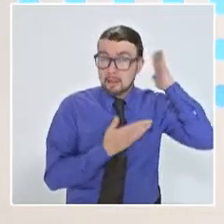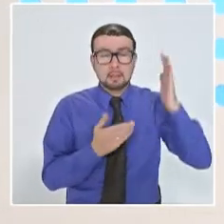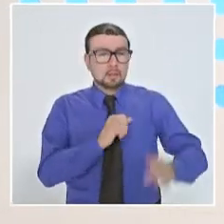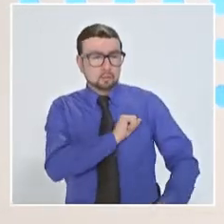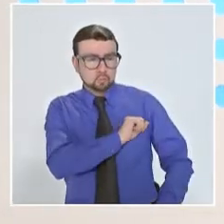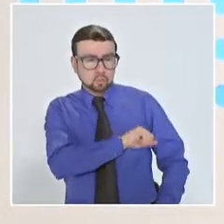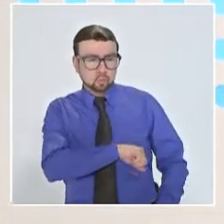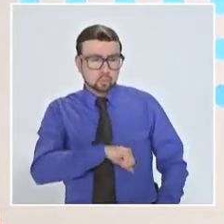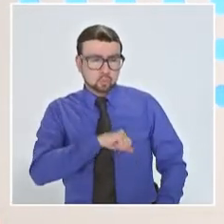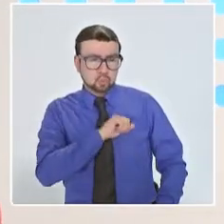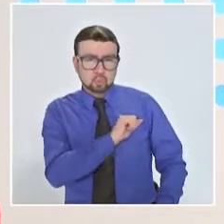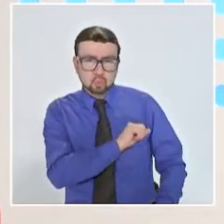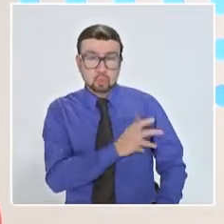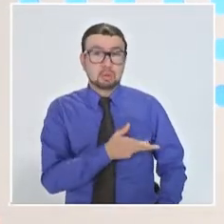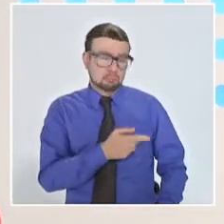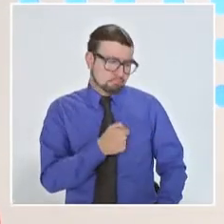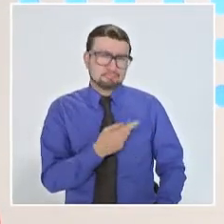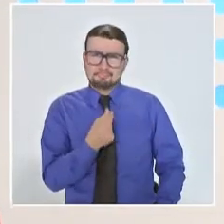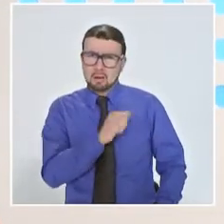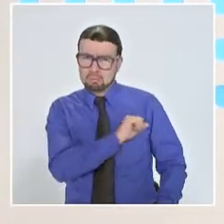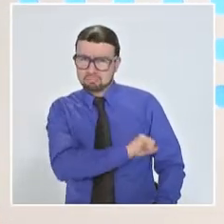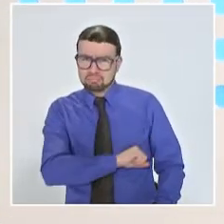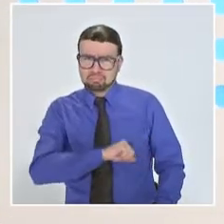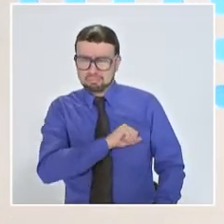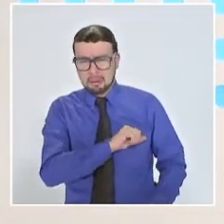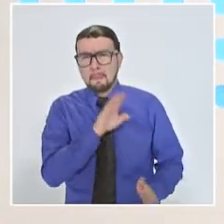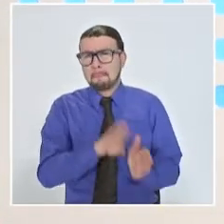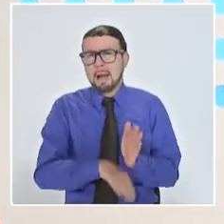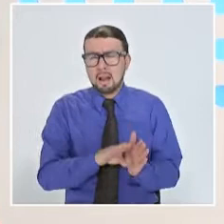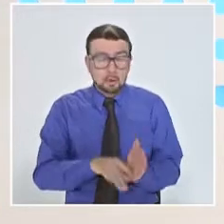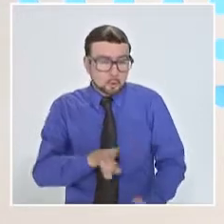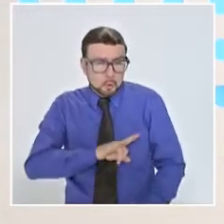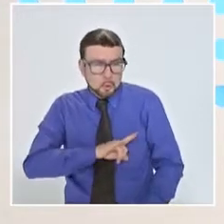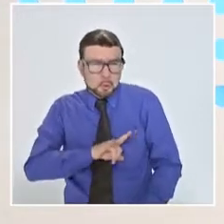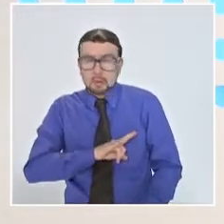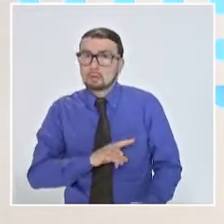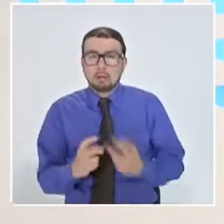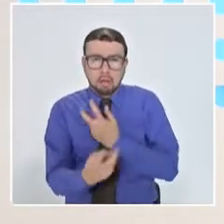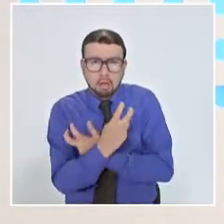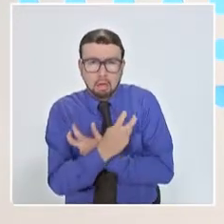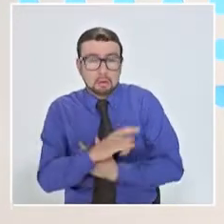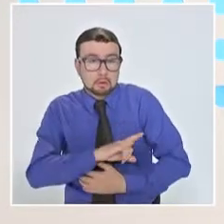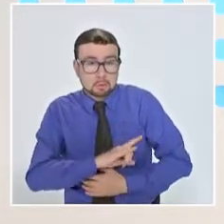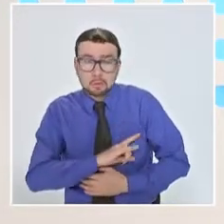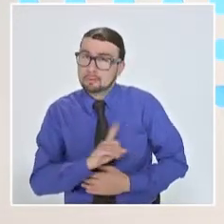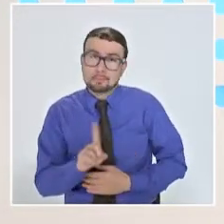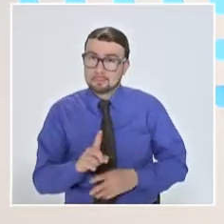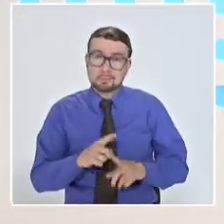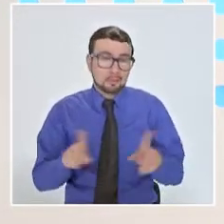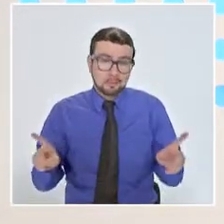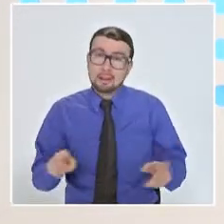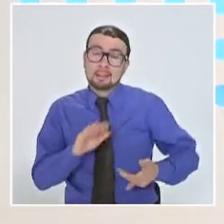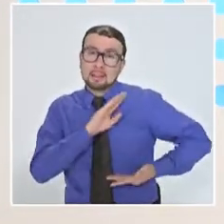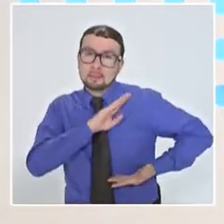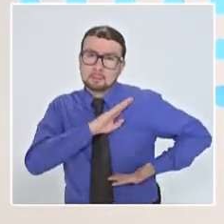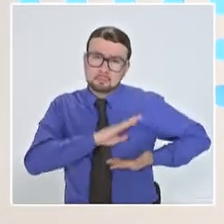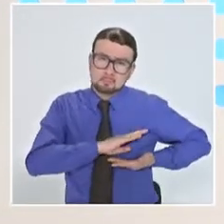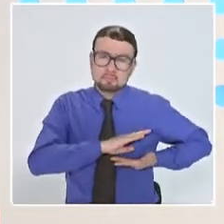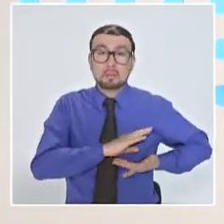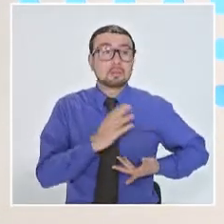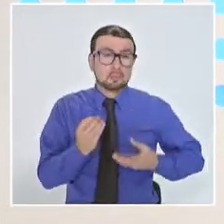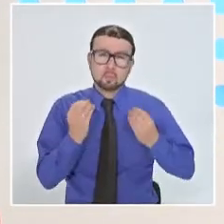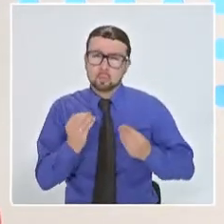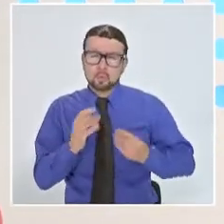un examen además muy económico que no da radiación, que es la diferencia con la mamografía por el alto nivel